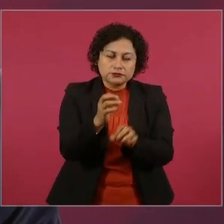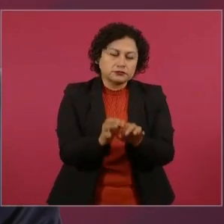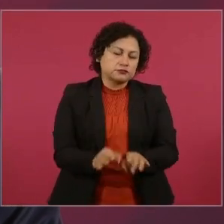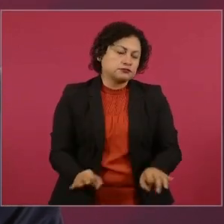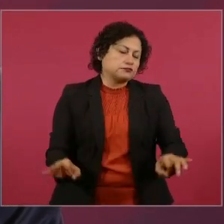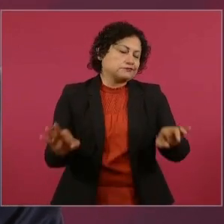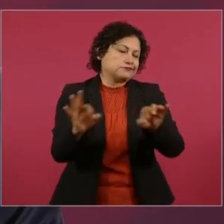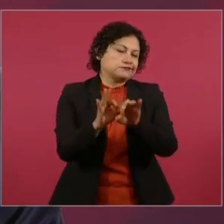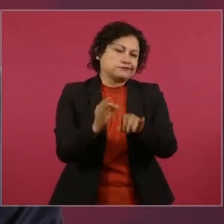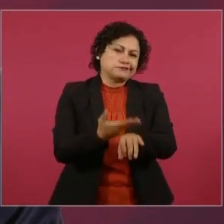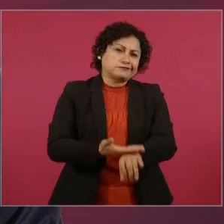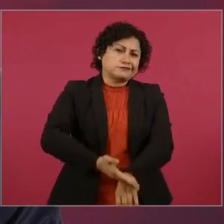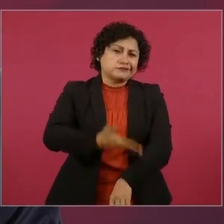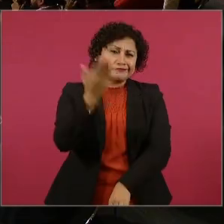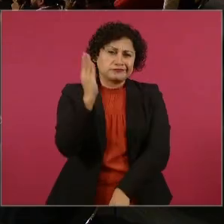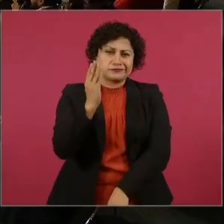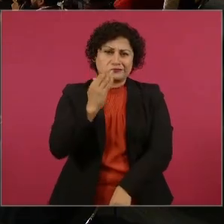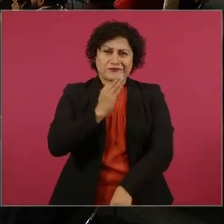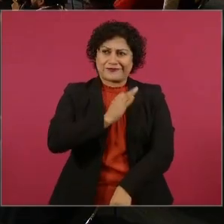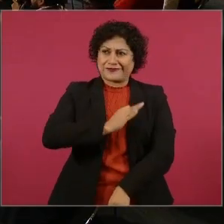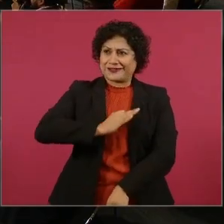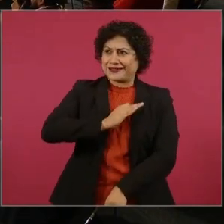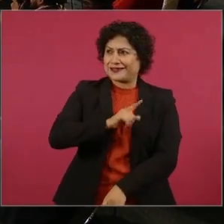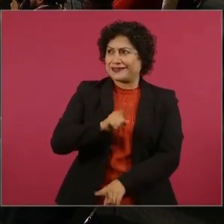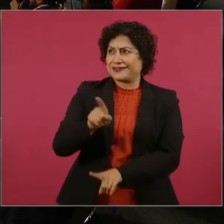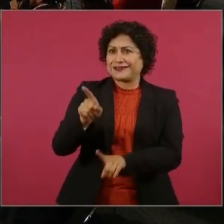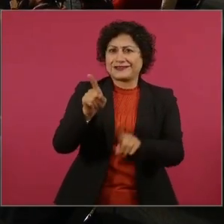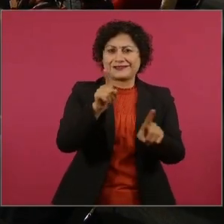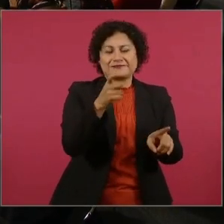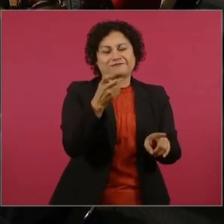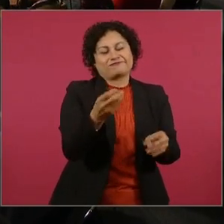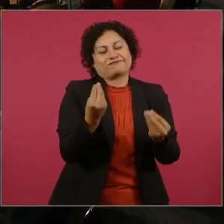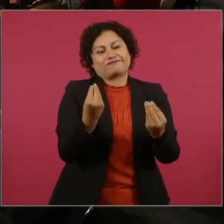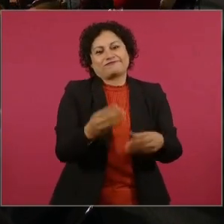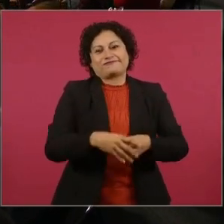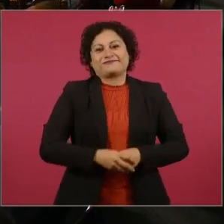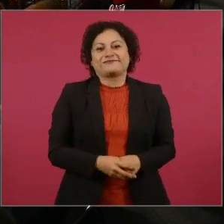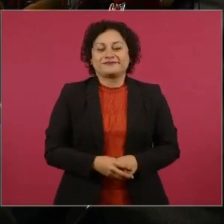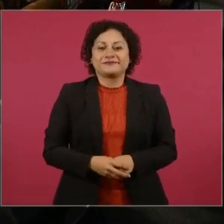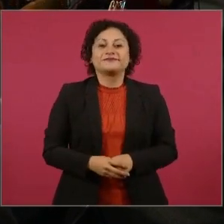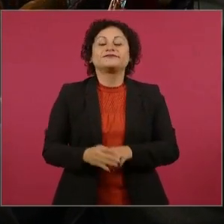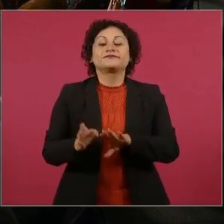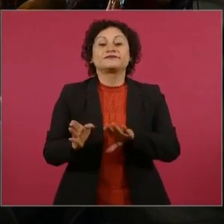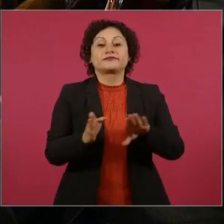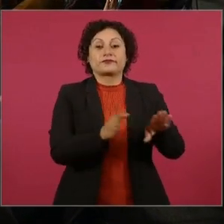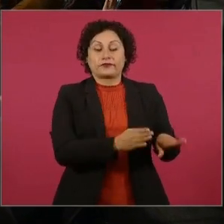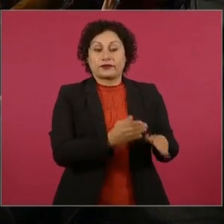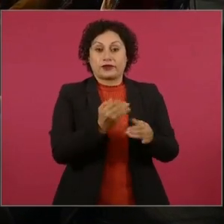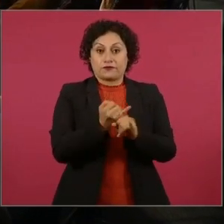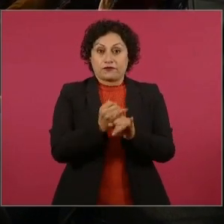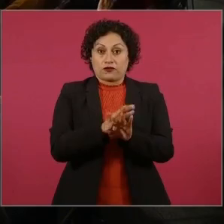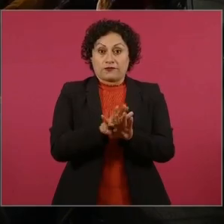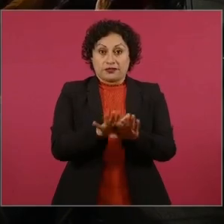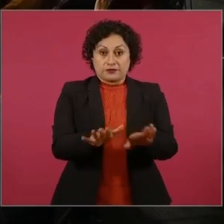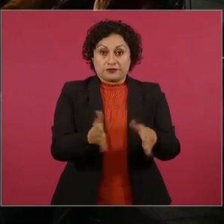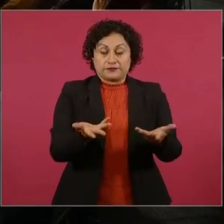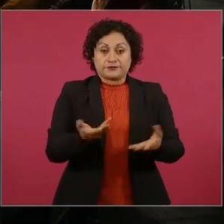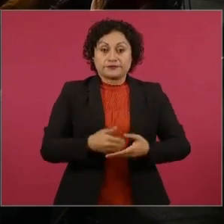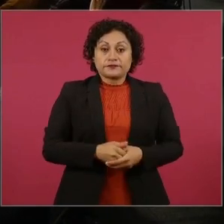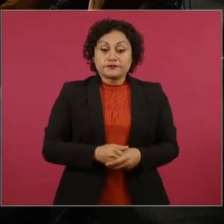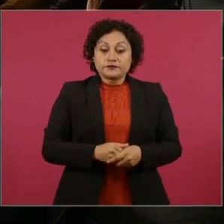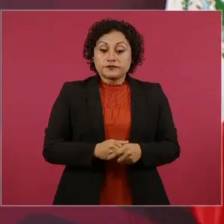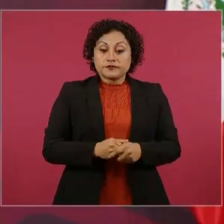pueblo Bueno pues vamos a informar los compañeros